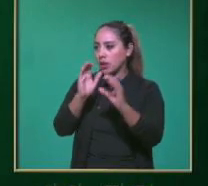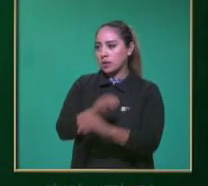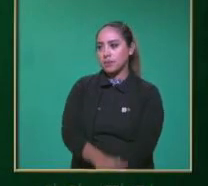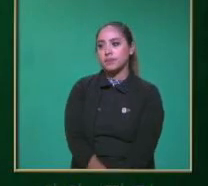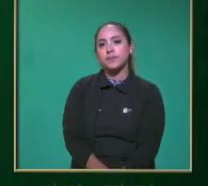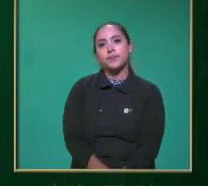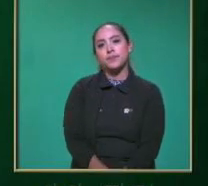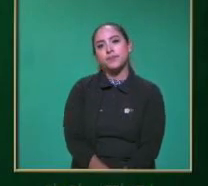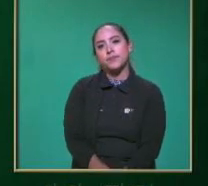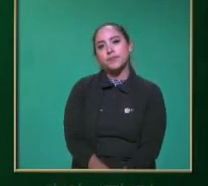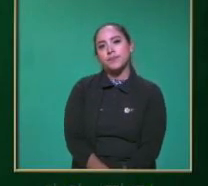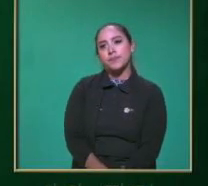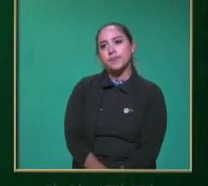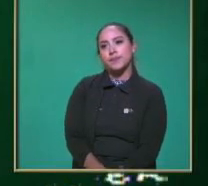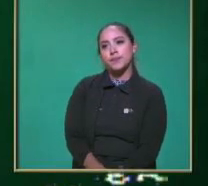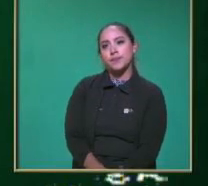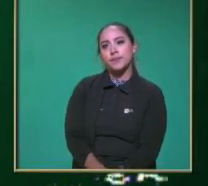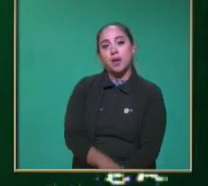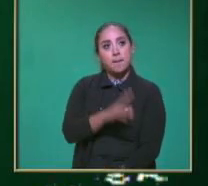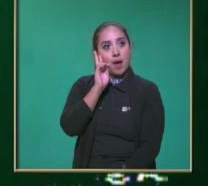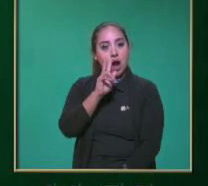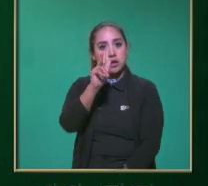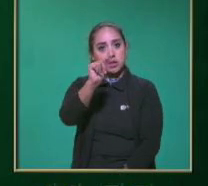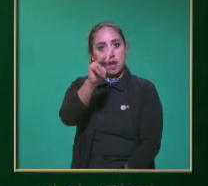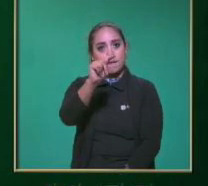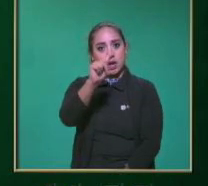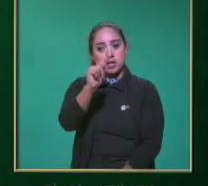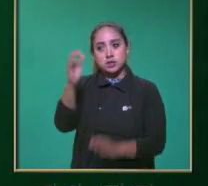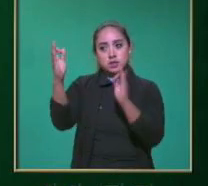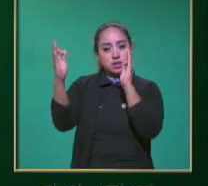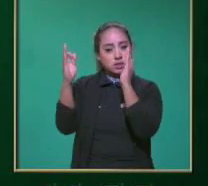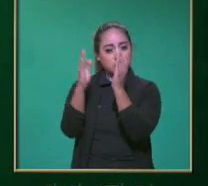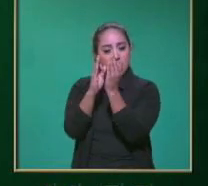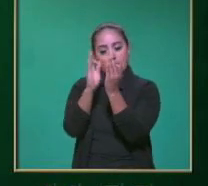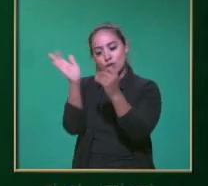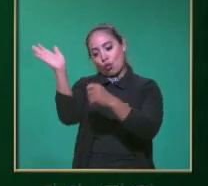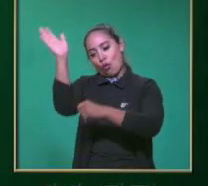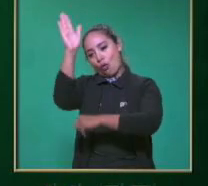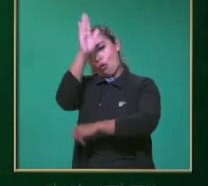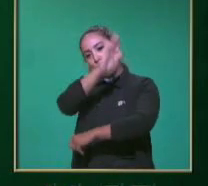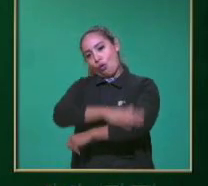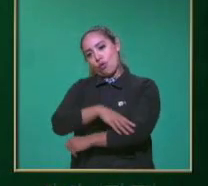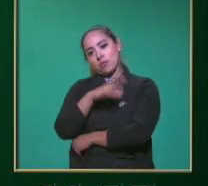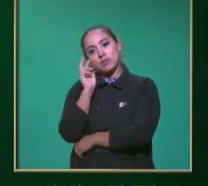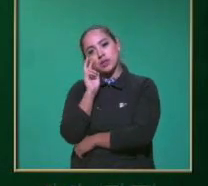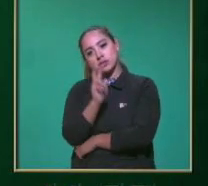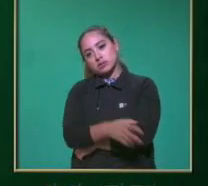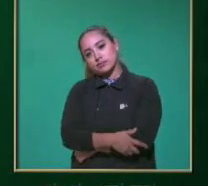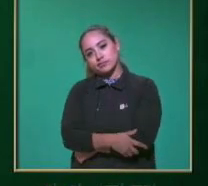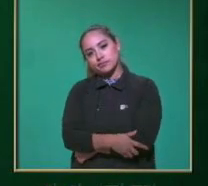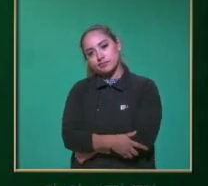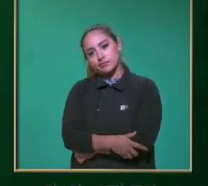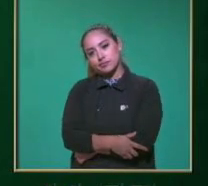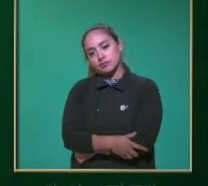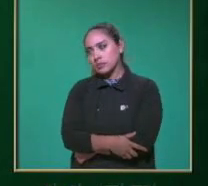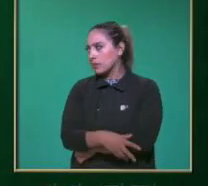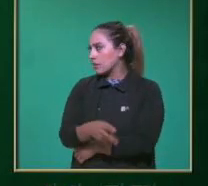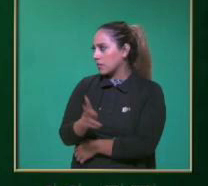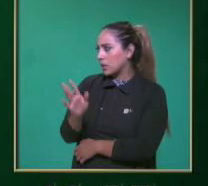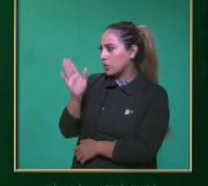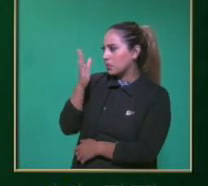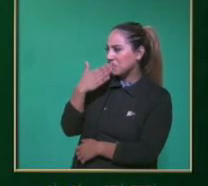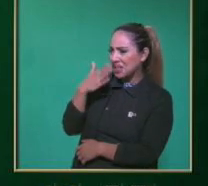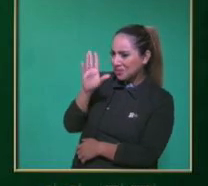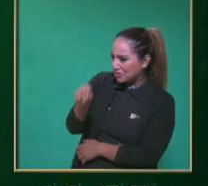Así es. Y ver la televisión de cerca y todo el día. Ay, eso nos gusta mucho, ¿verdad? Sí, maestra, pero pues no está